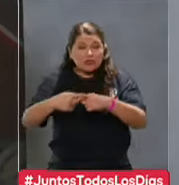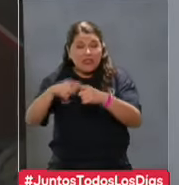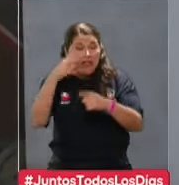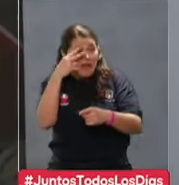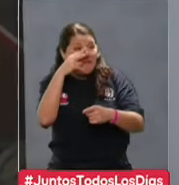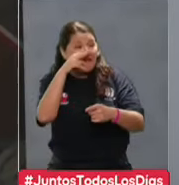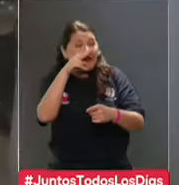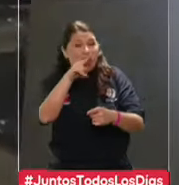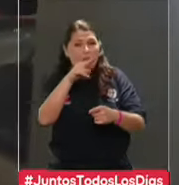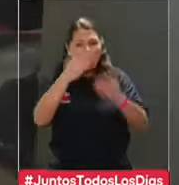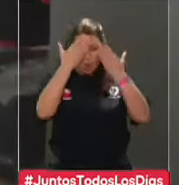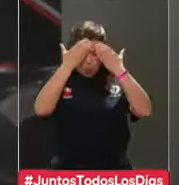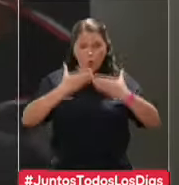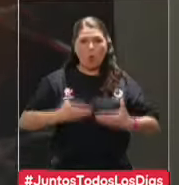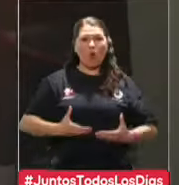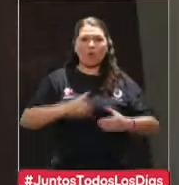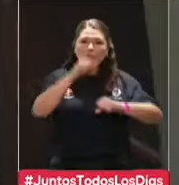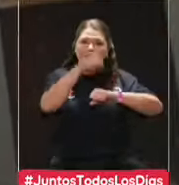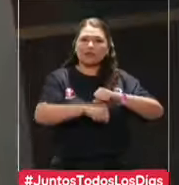cuerpo aceptable.